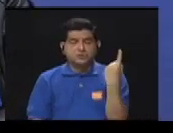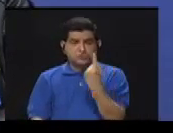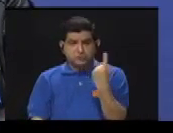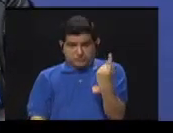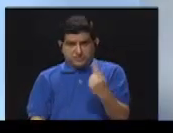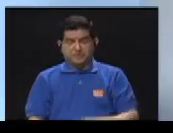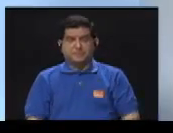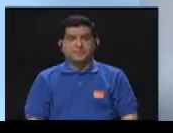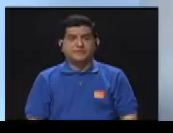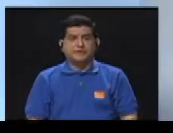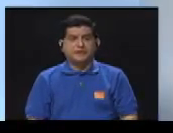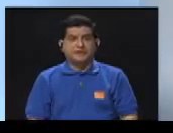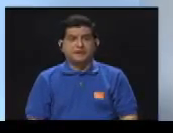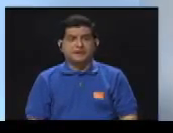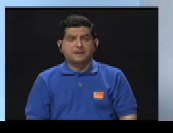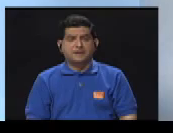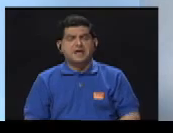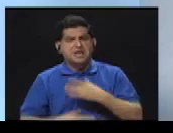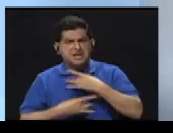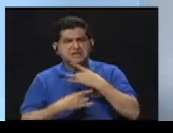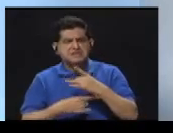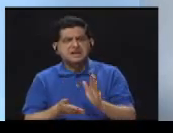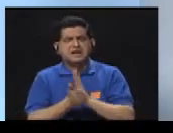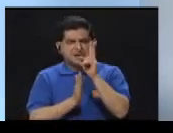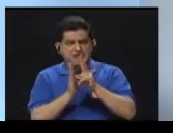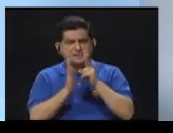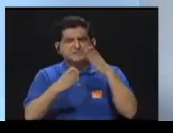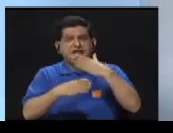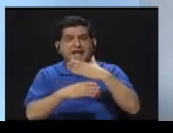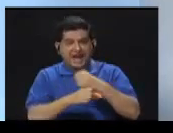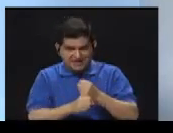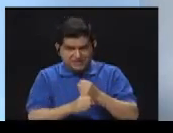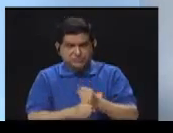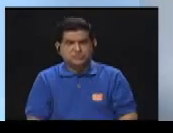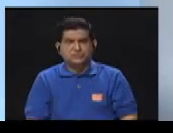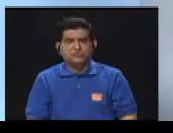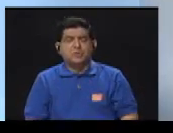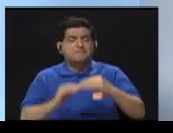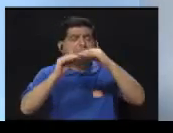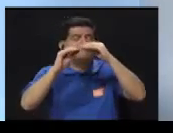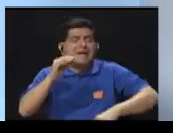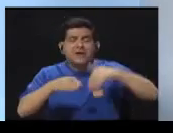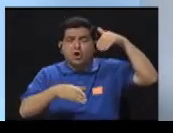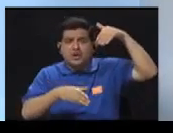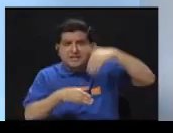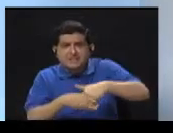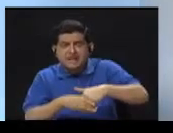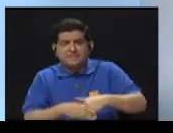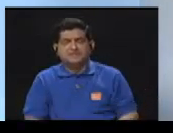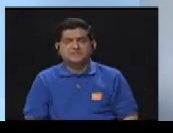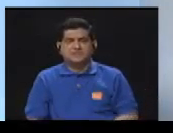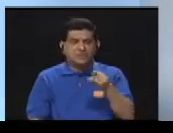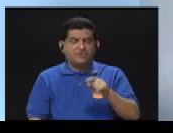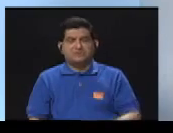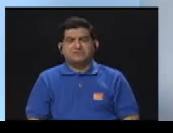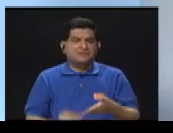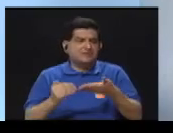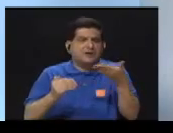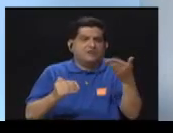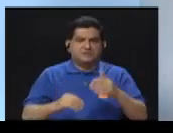yo siempre tuve una atracción por los documentales hechos con la menor intervención del